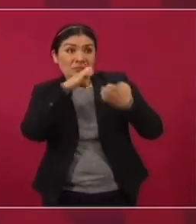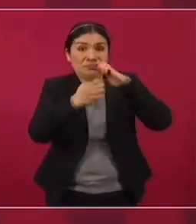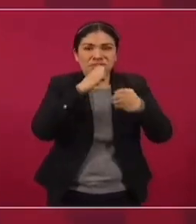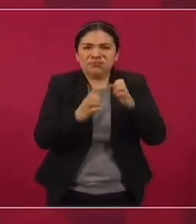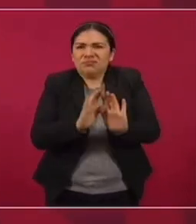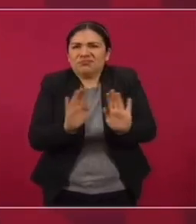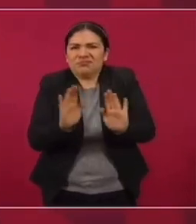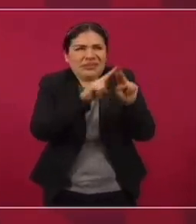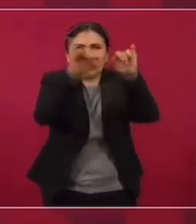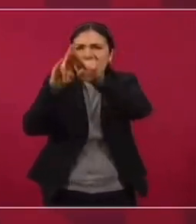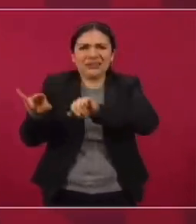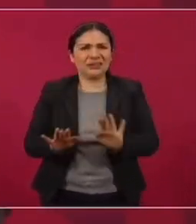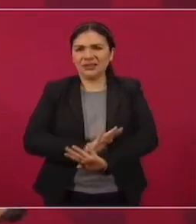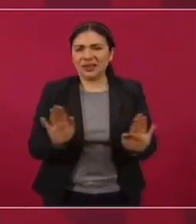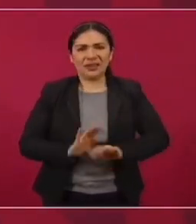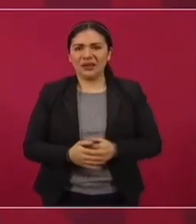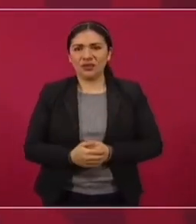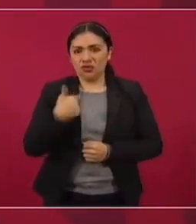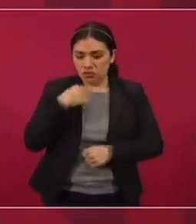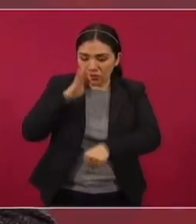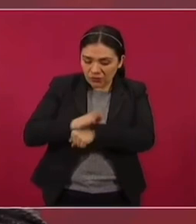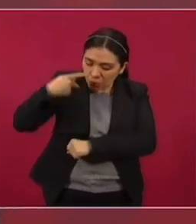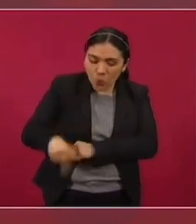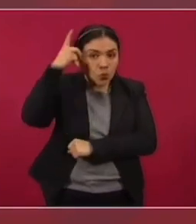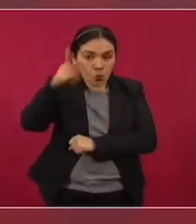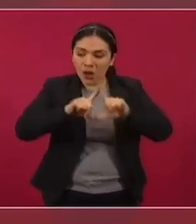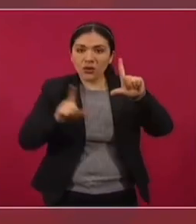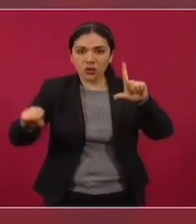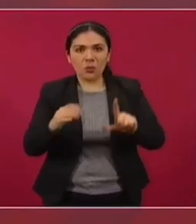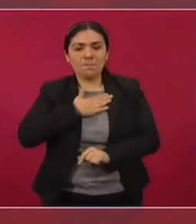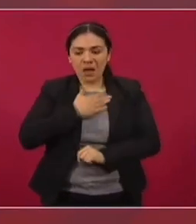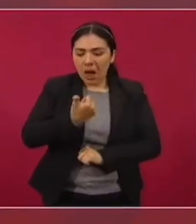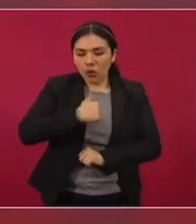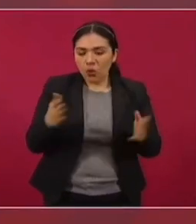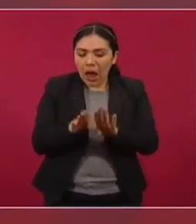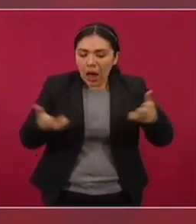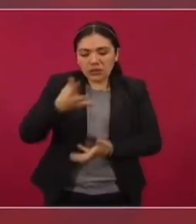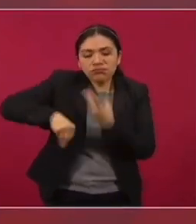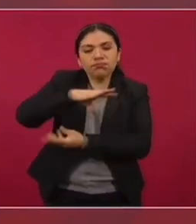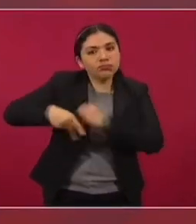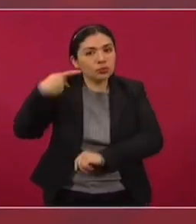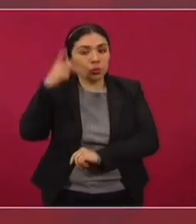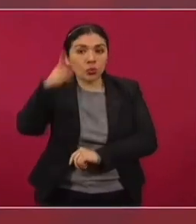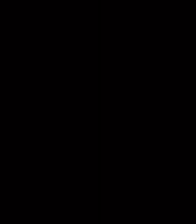con nadie y defender lo nuestro y ser autónomos